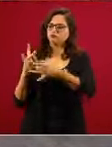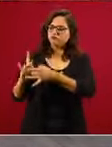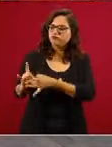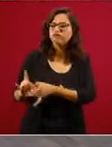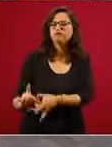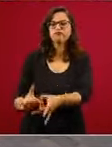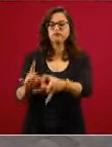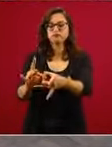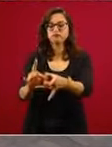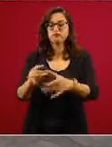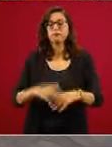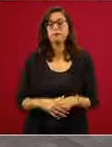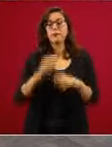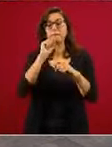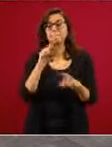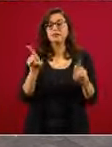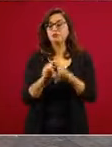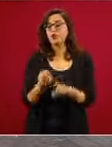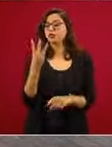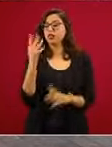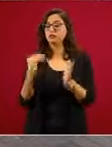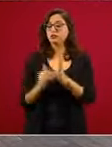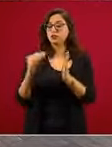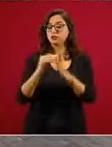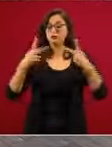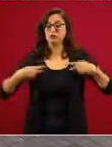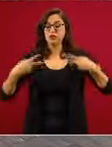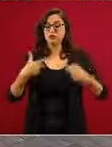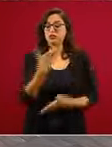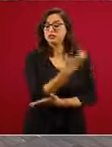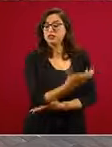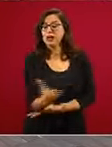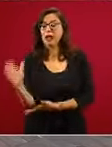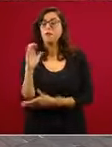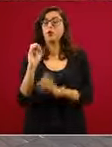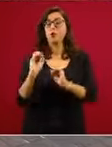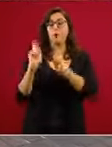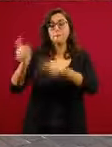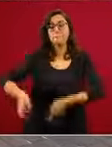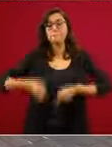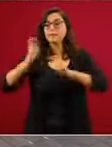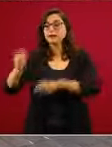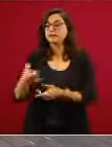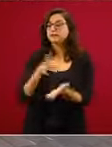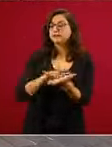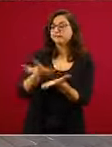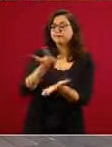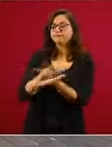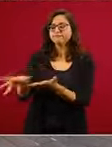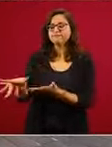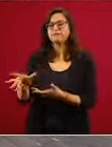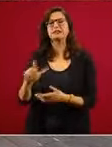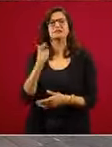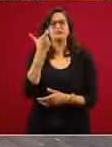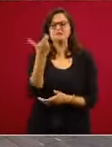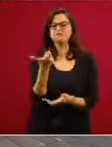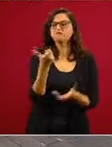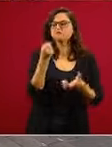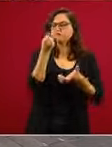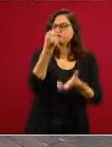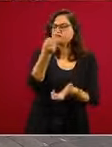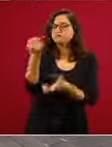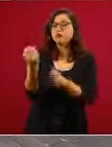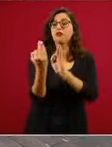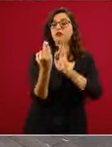3 millones de agricultores y pescadores están siendo apoyados. Se les otorgan recursos de manera